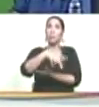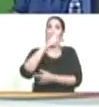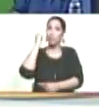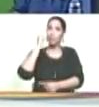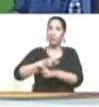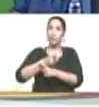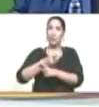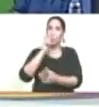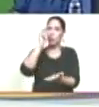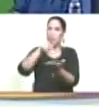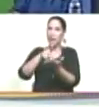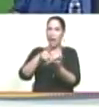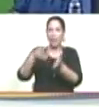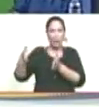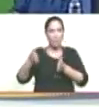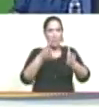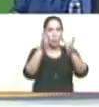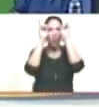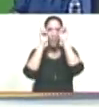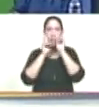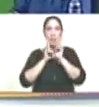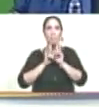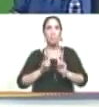el camino limpio y despejado.